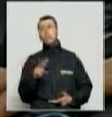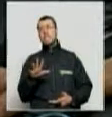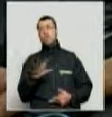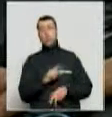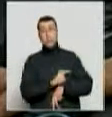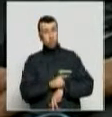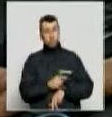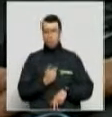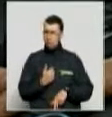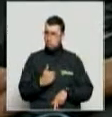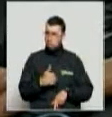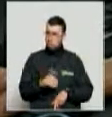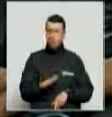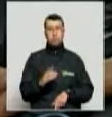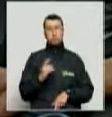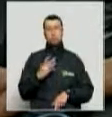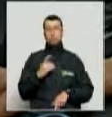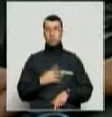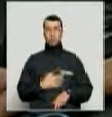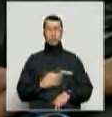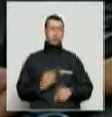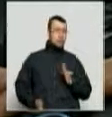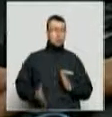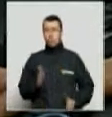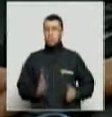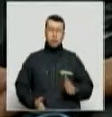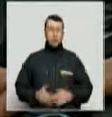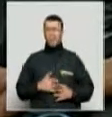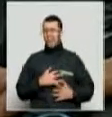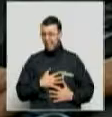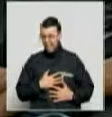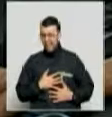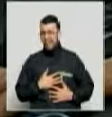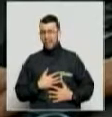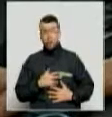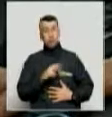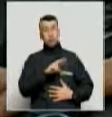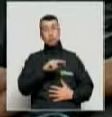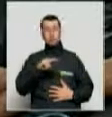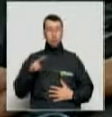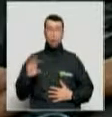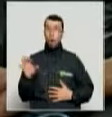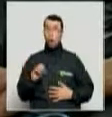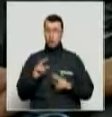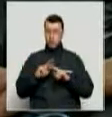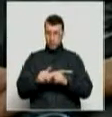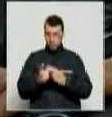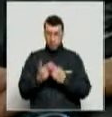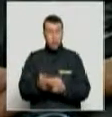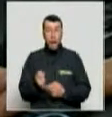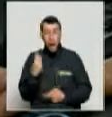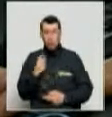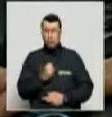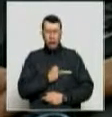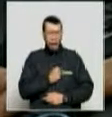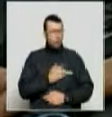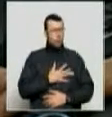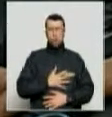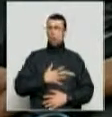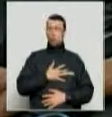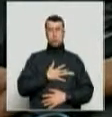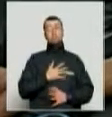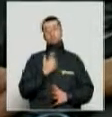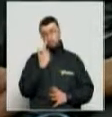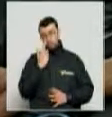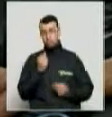durante esfuerzos físicos como trotar, correr, nadar o incluso mientras que tenemos actividad sexual, palpitaciones, sensación de que el corazón